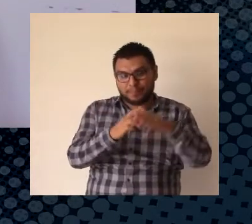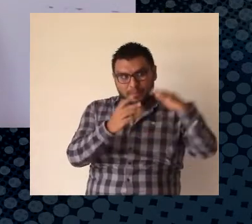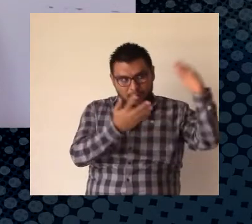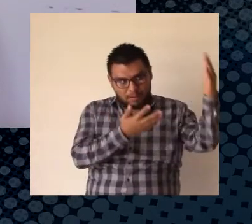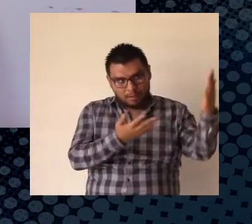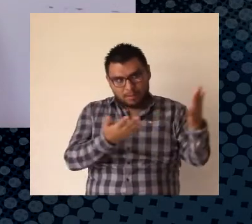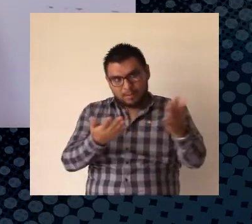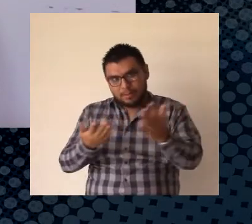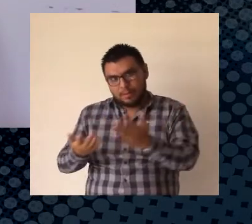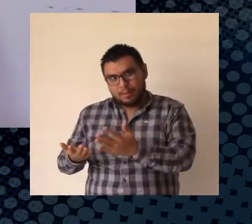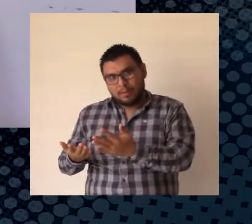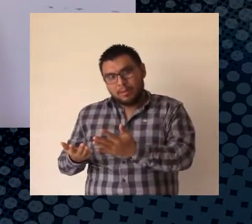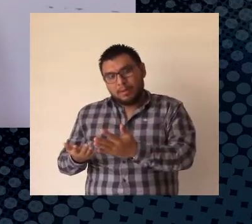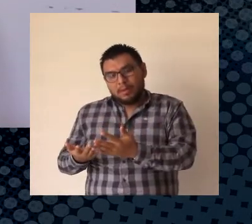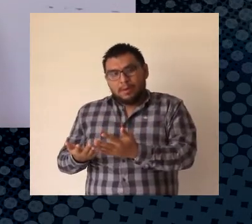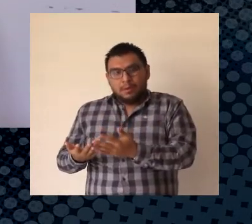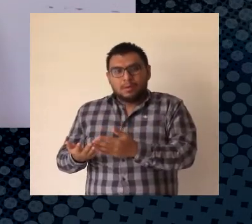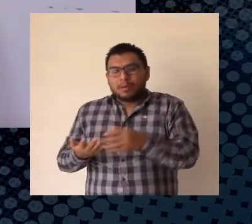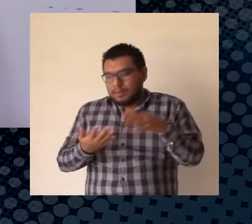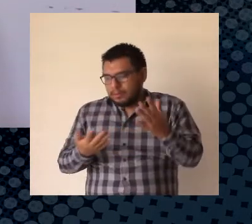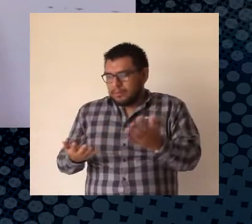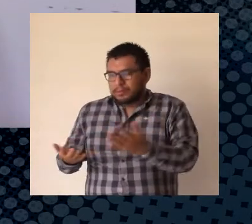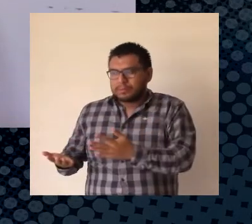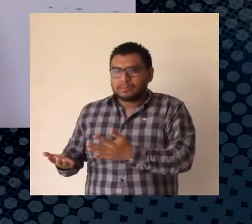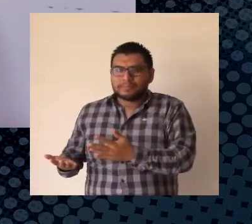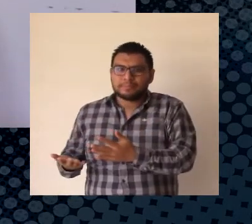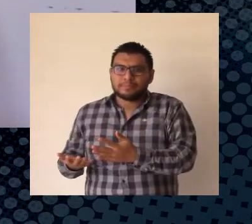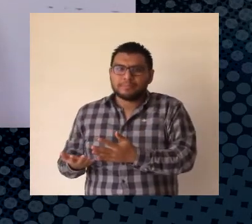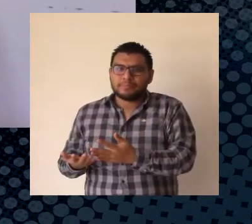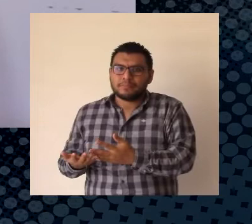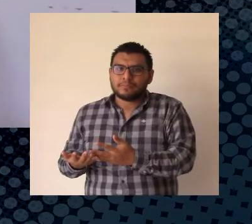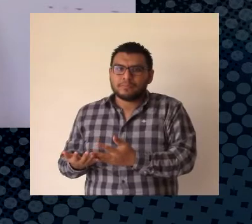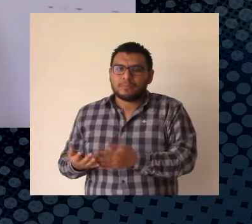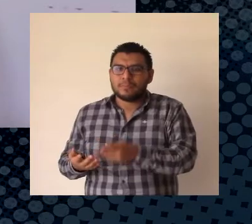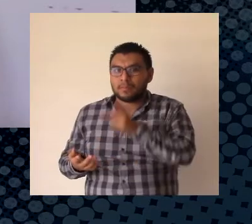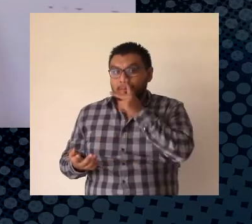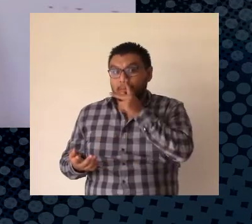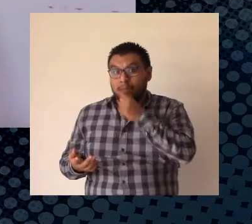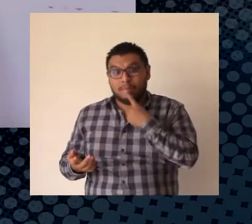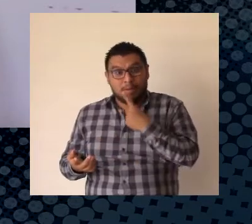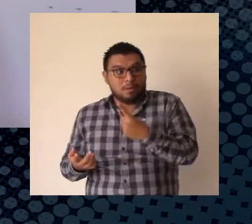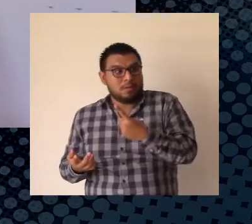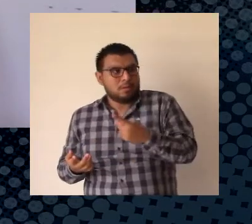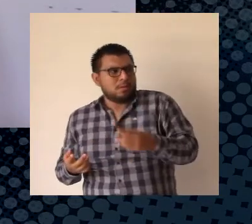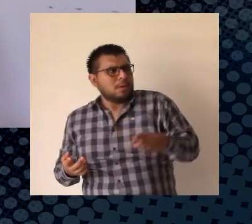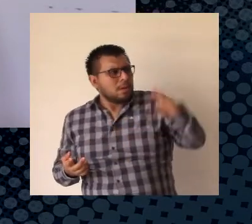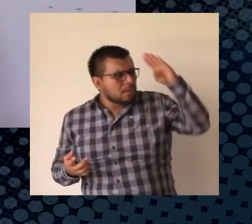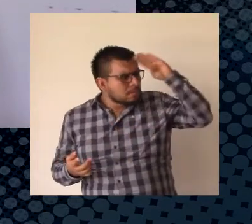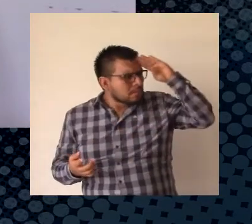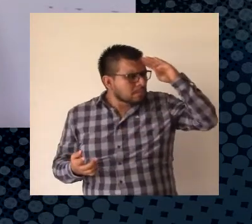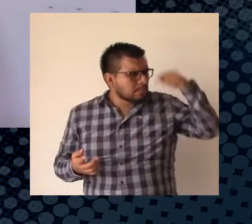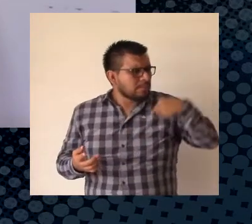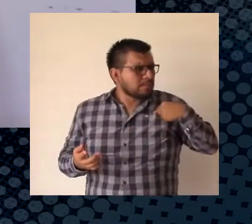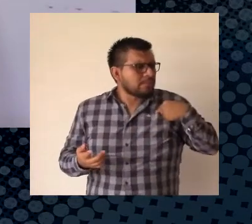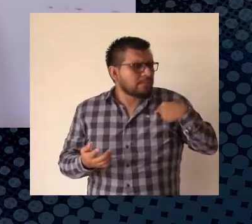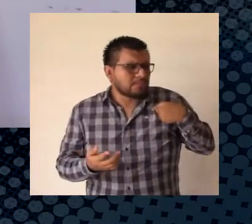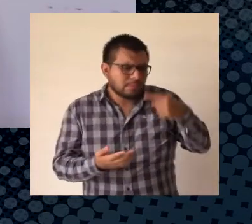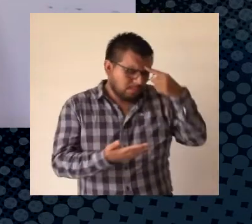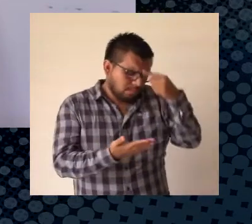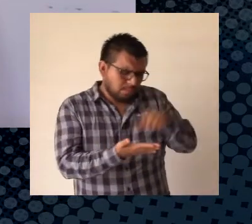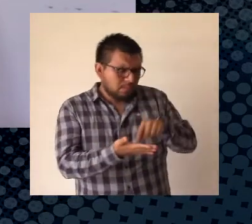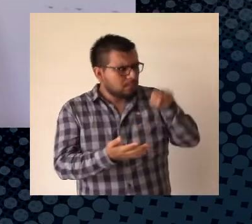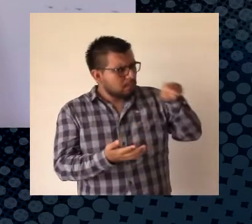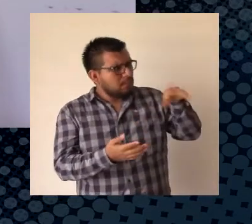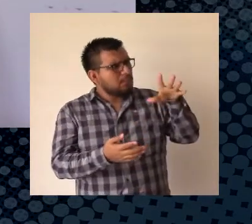la transfiguración, llegó y aquel padre le dice: Señor, yo creo que tú puedes